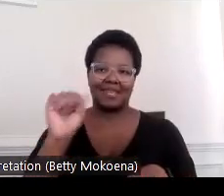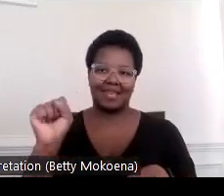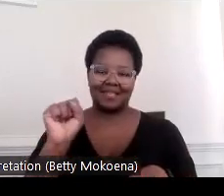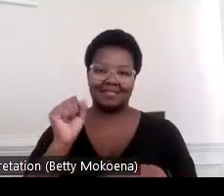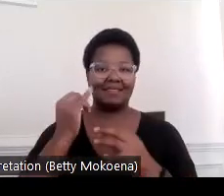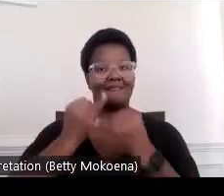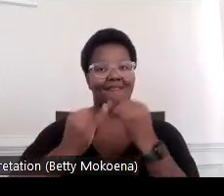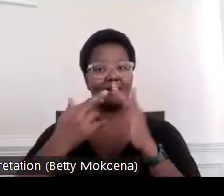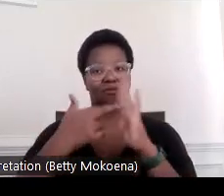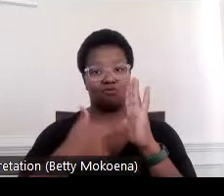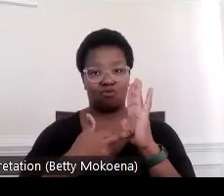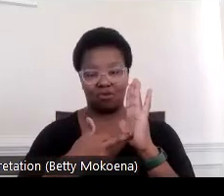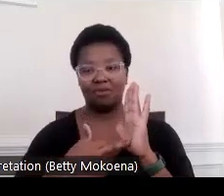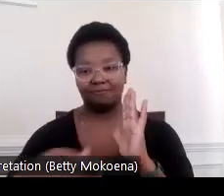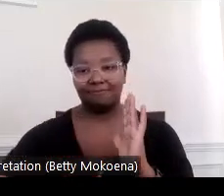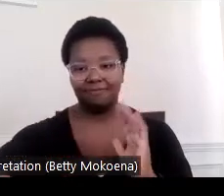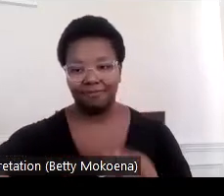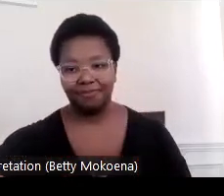regla final hsbs